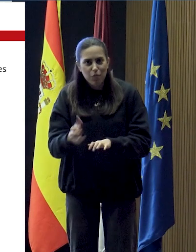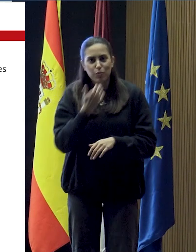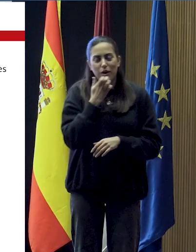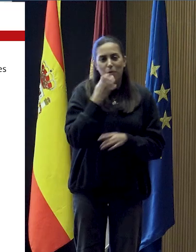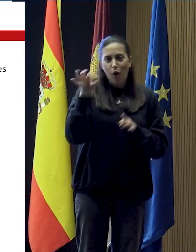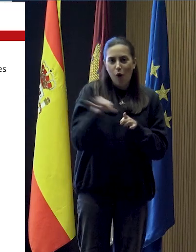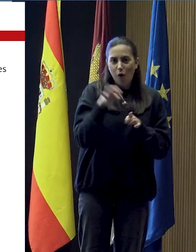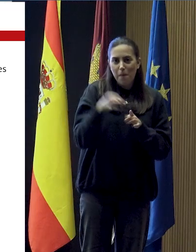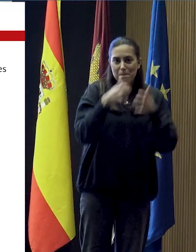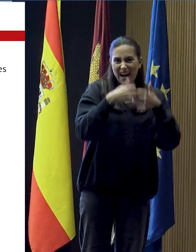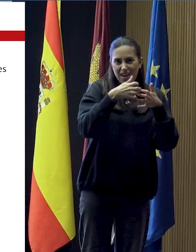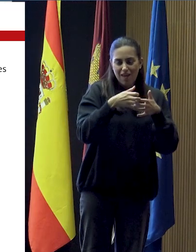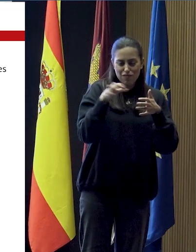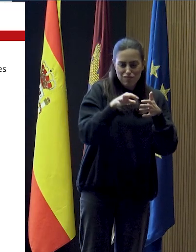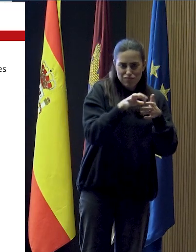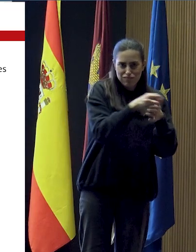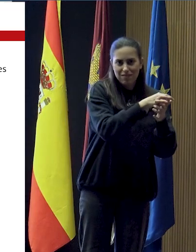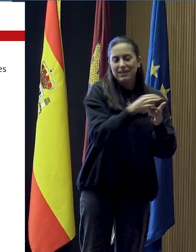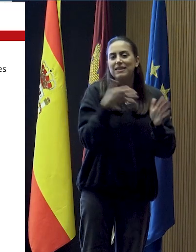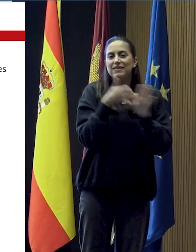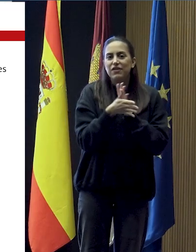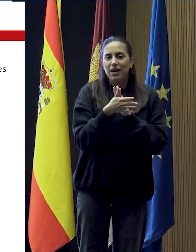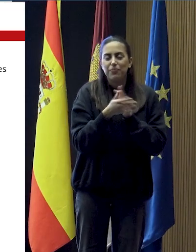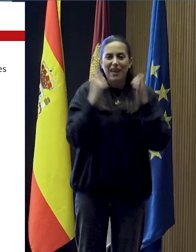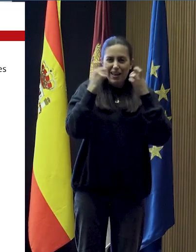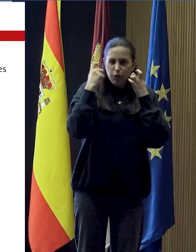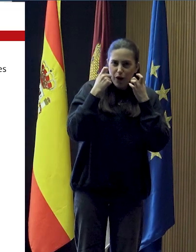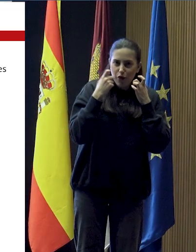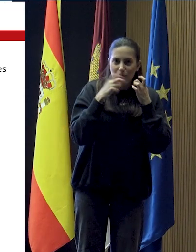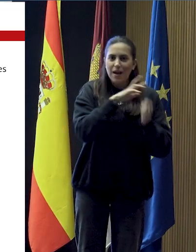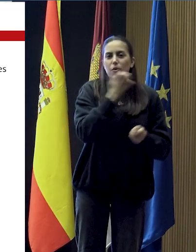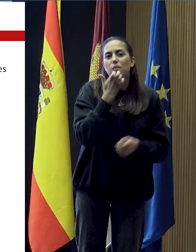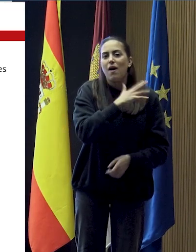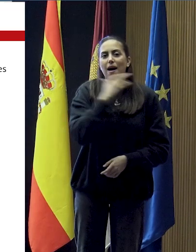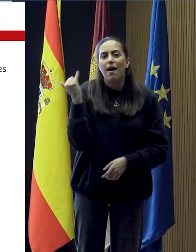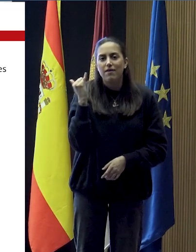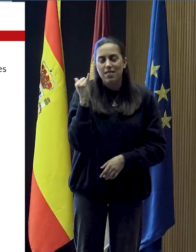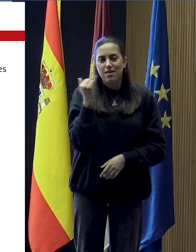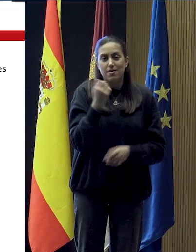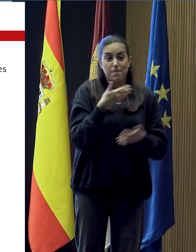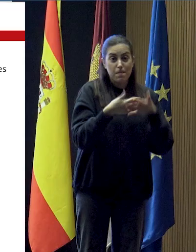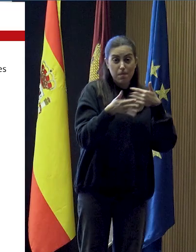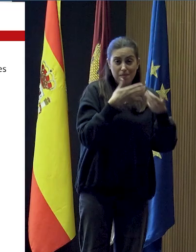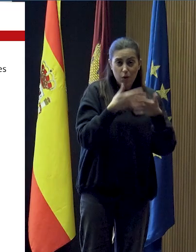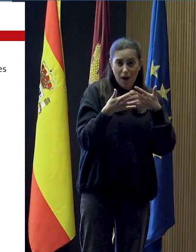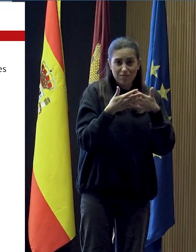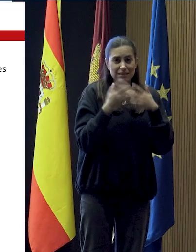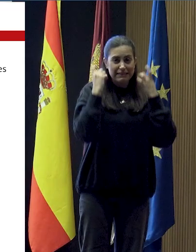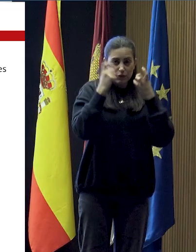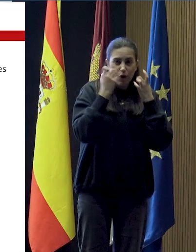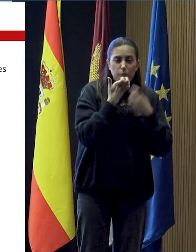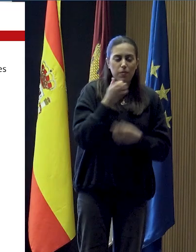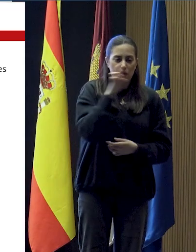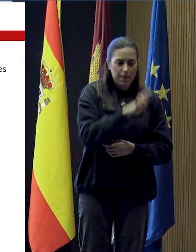coser a máquina, es decir, cualquier tarea que requiera un esfuerzo de habilidades manuales que requieren